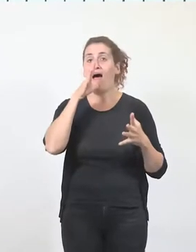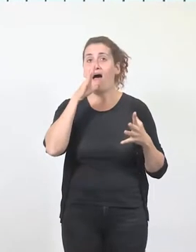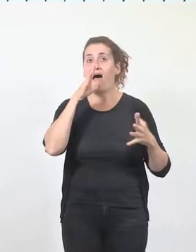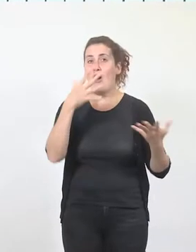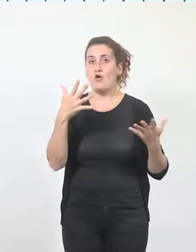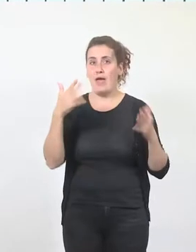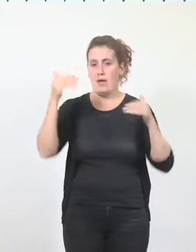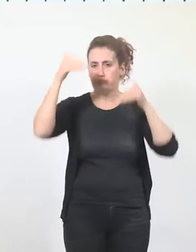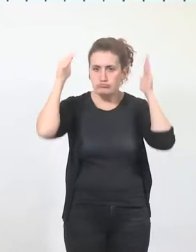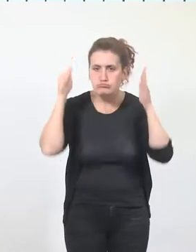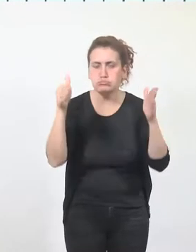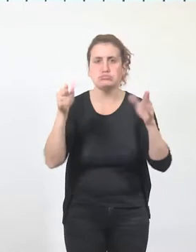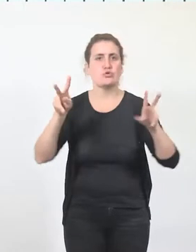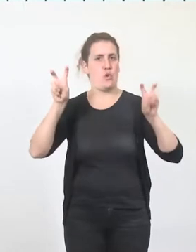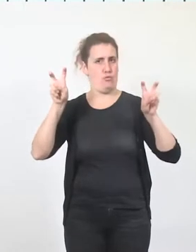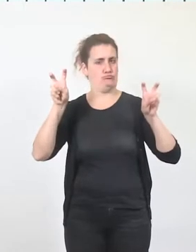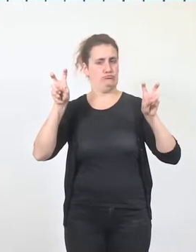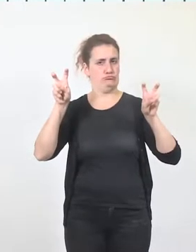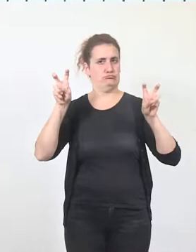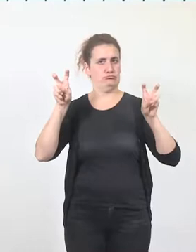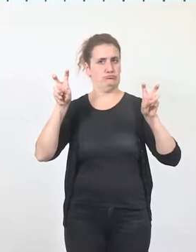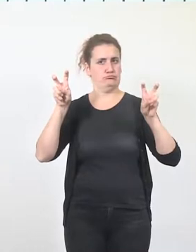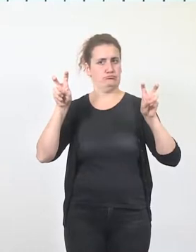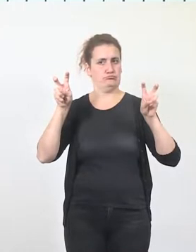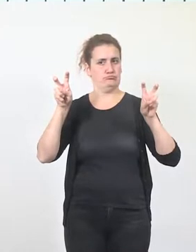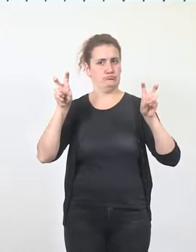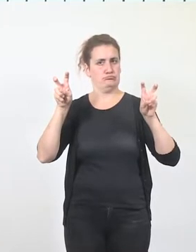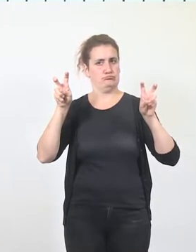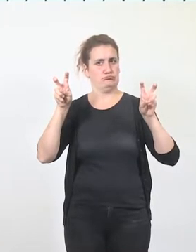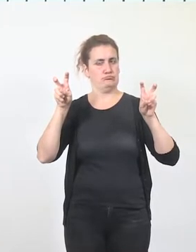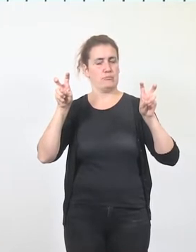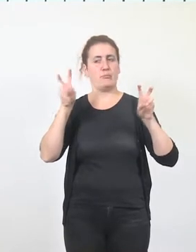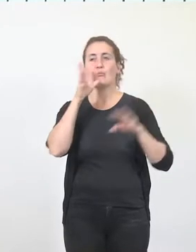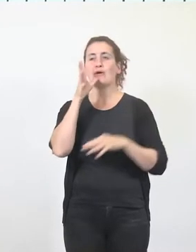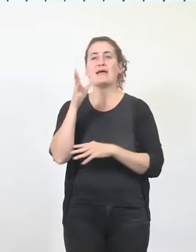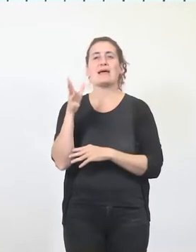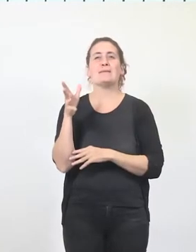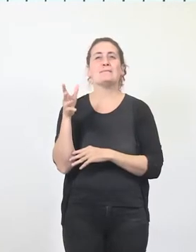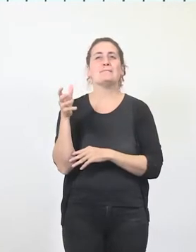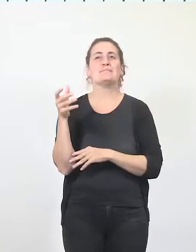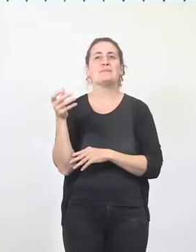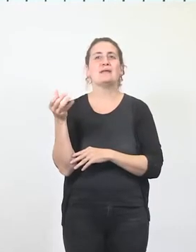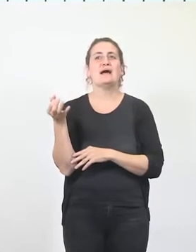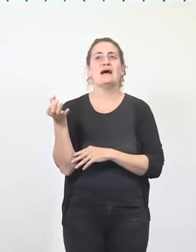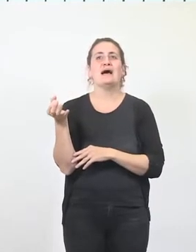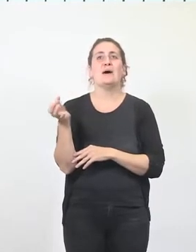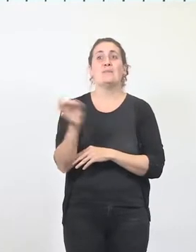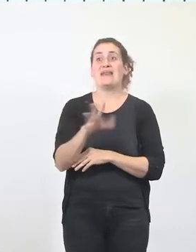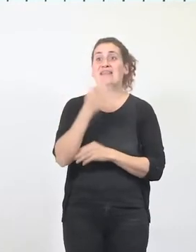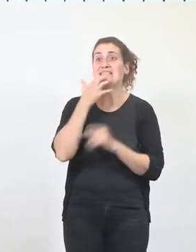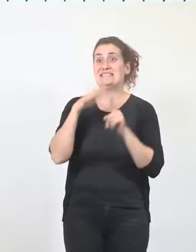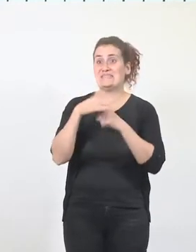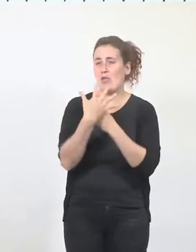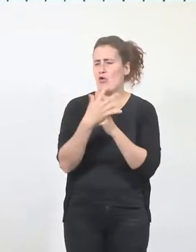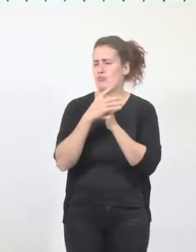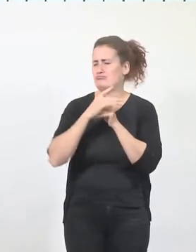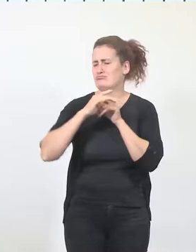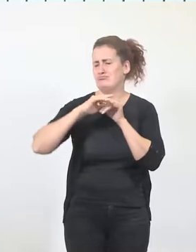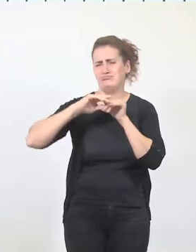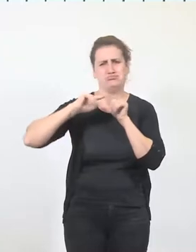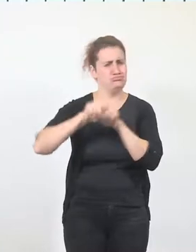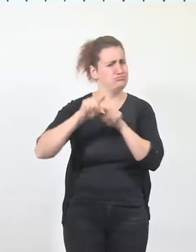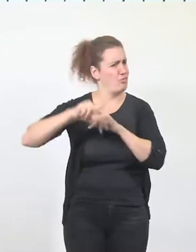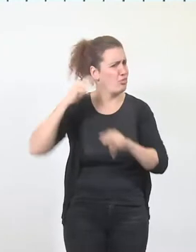Ahora hay un enfoque nuevo, porque siempre parece que siempre cuando la situación es muy crítica, es